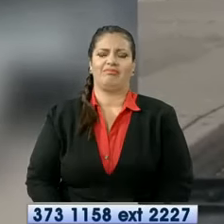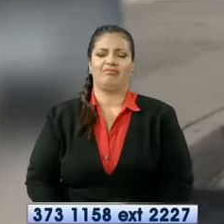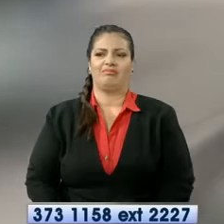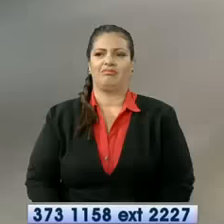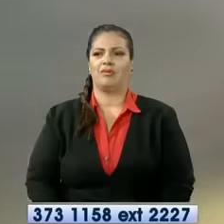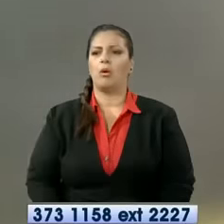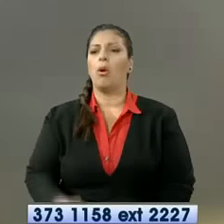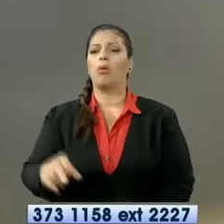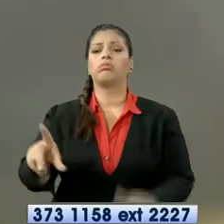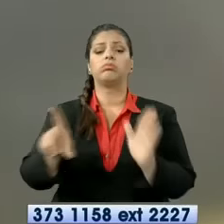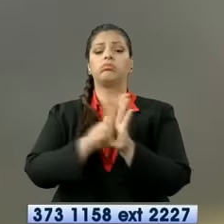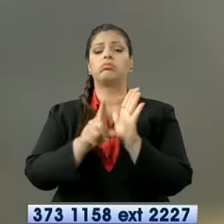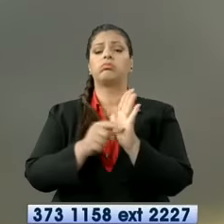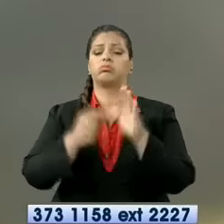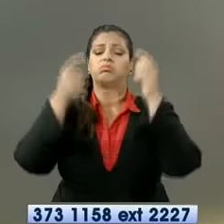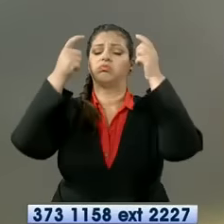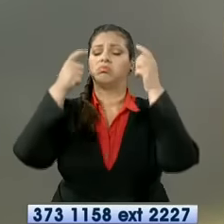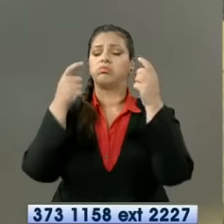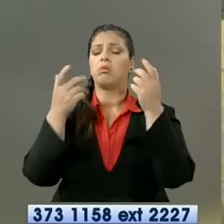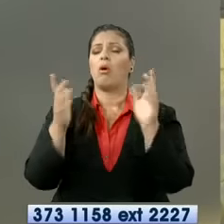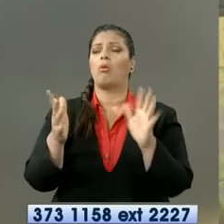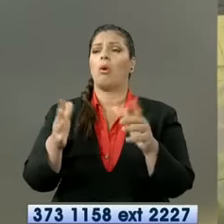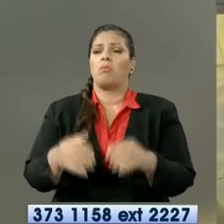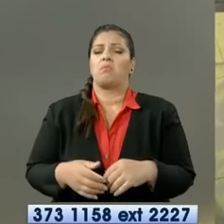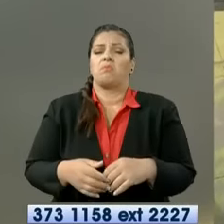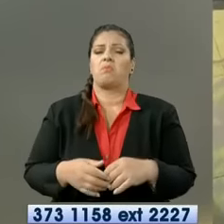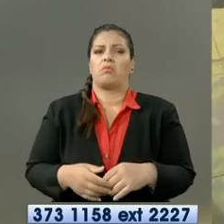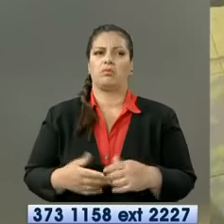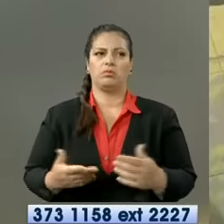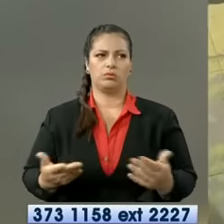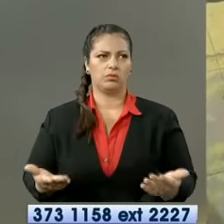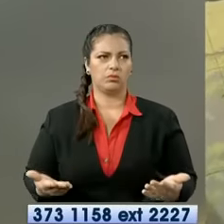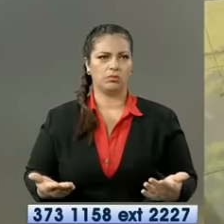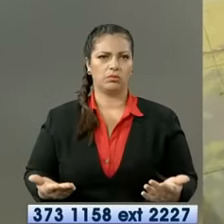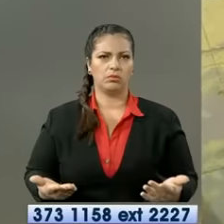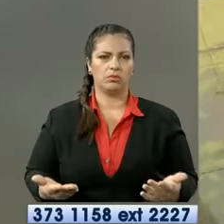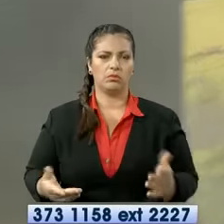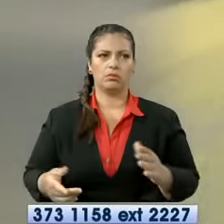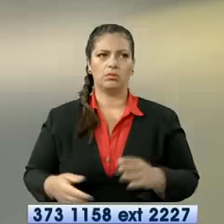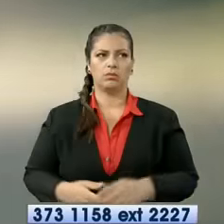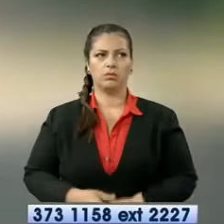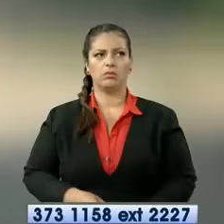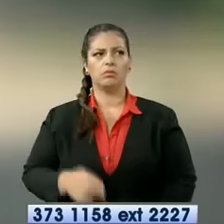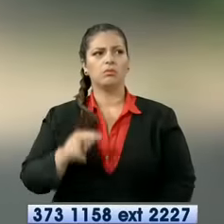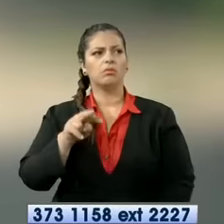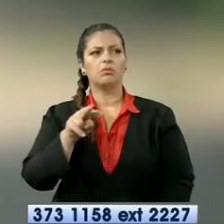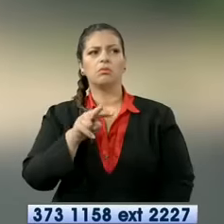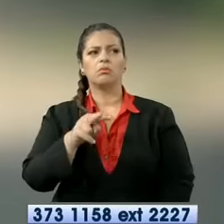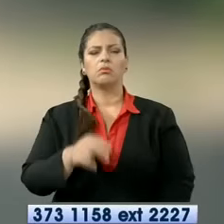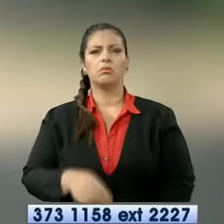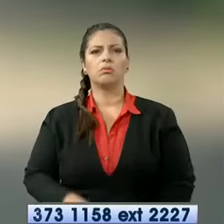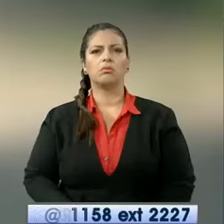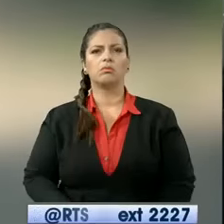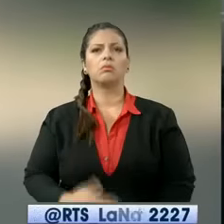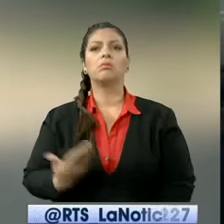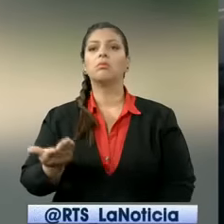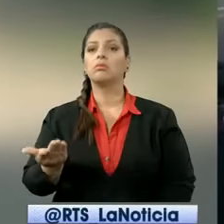una especie de ley. Bueno, ¿sabes como qué? Que la ley dispone eso. Es la ley de la selva. Sí. ¿Qué es, ahí, es. ¿Qué es ahí? Policía. ¿No? Policía, ¿no?